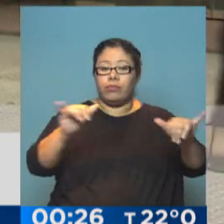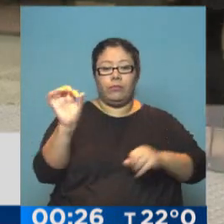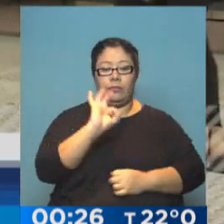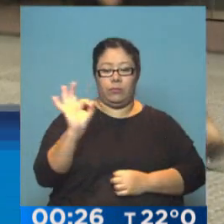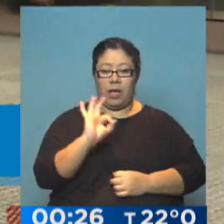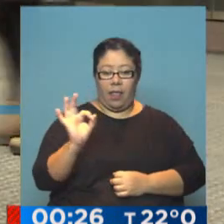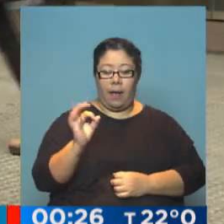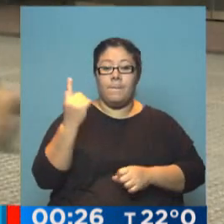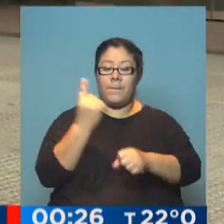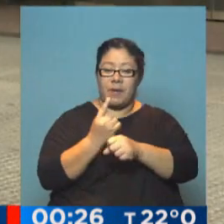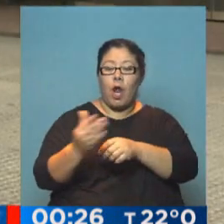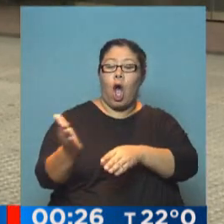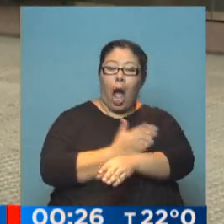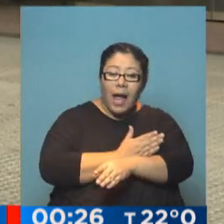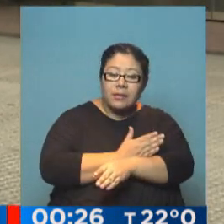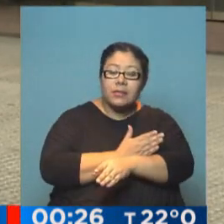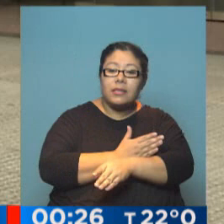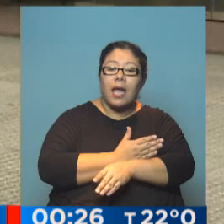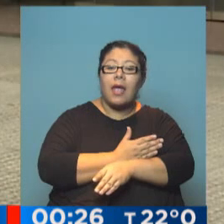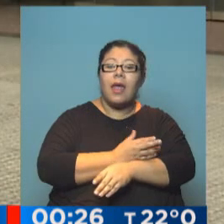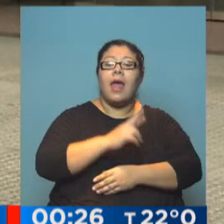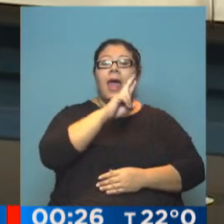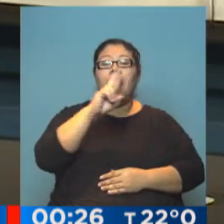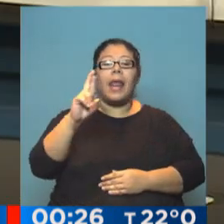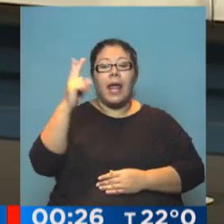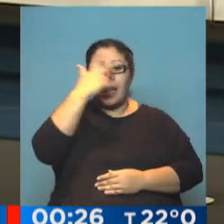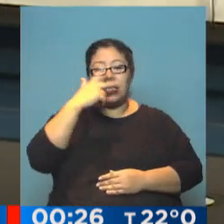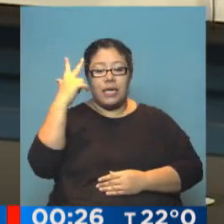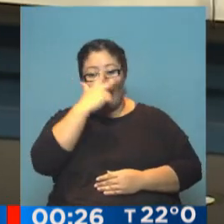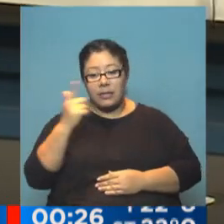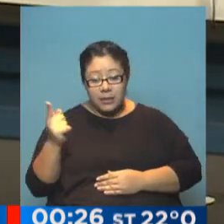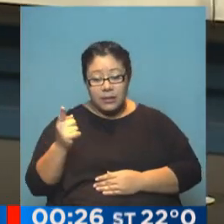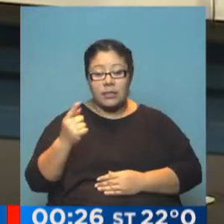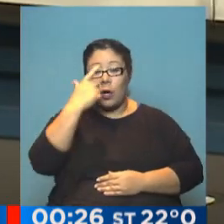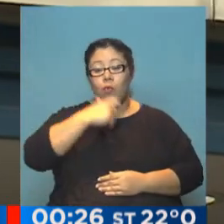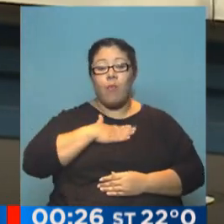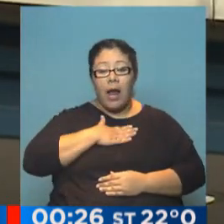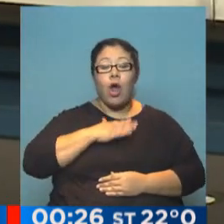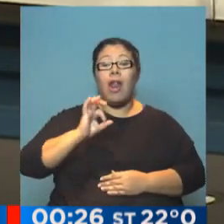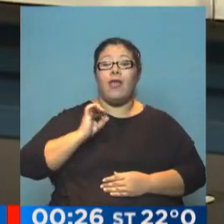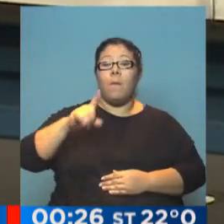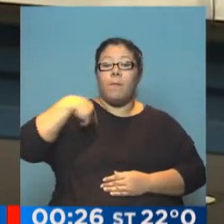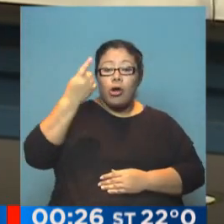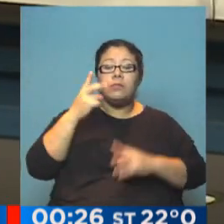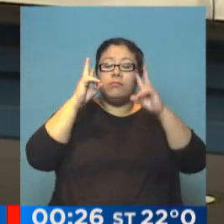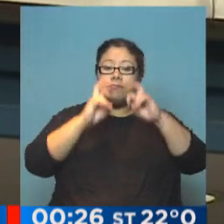de recursos humanos, tarea que estimó se realizará durante todo 2016.